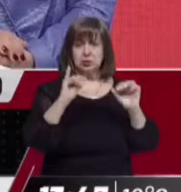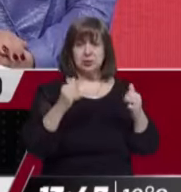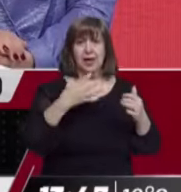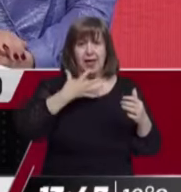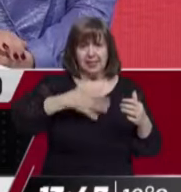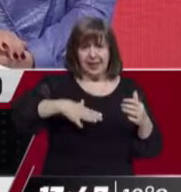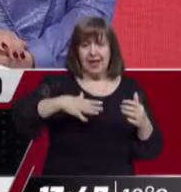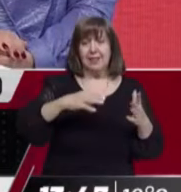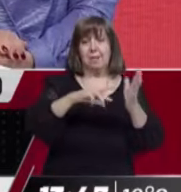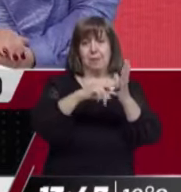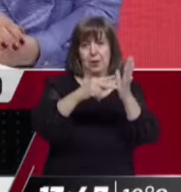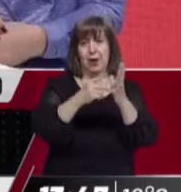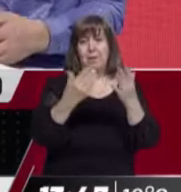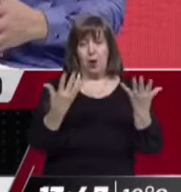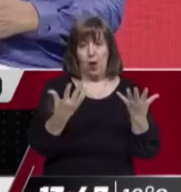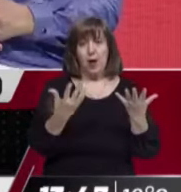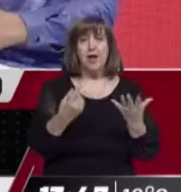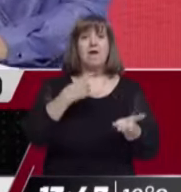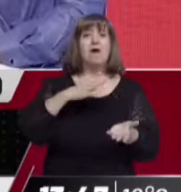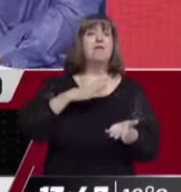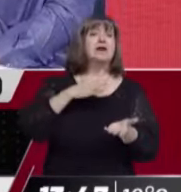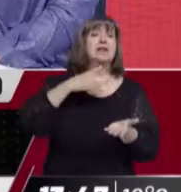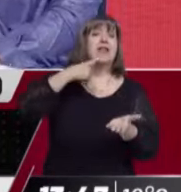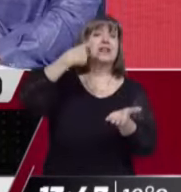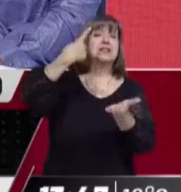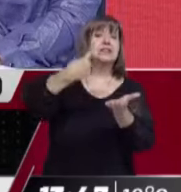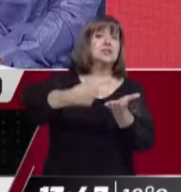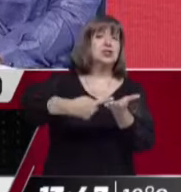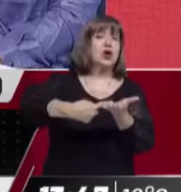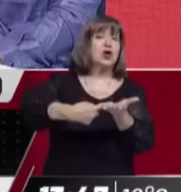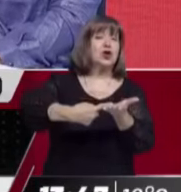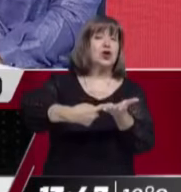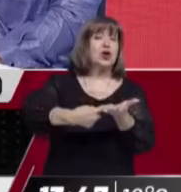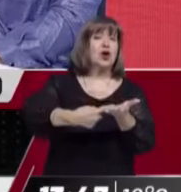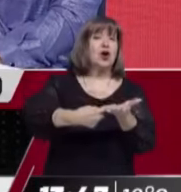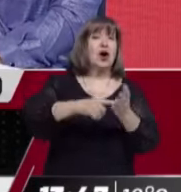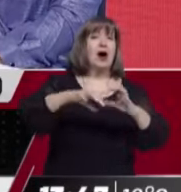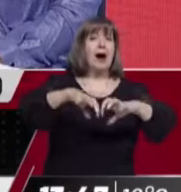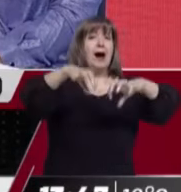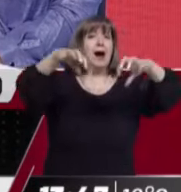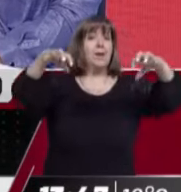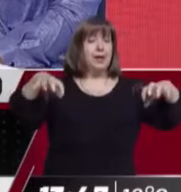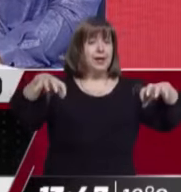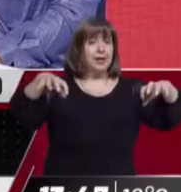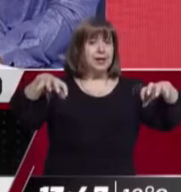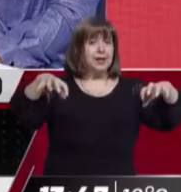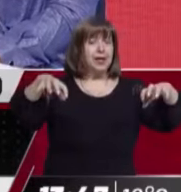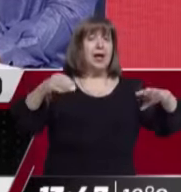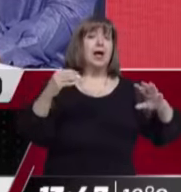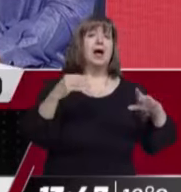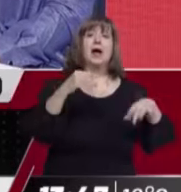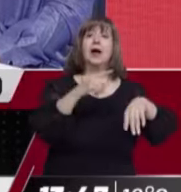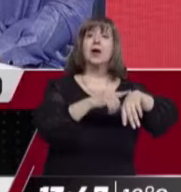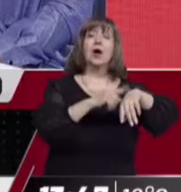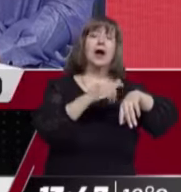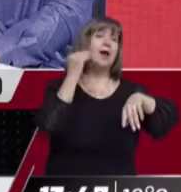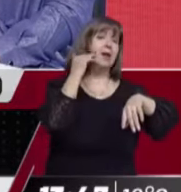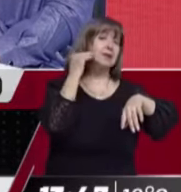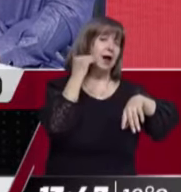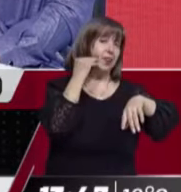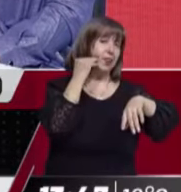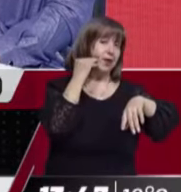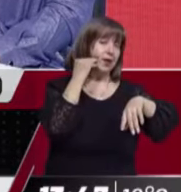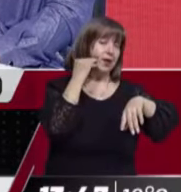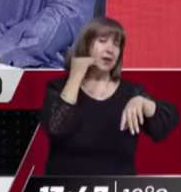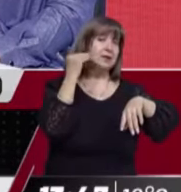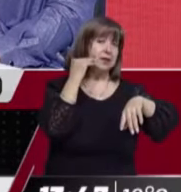poder solucionarlo. Ahora falta la decisión final, claro. El decir, abrimos otra división, va a ser tal en el turno tarde. Este es un dato también que hay que destacar,